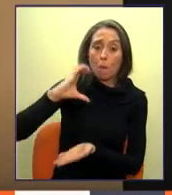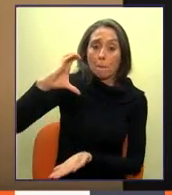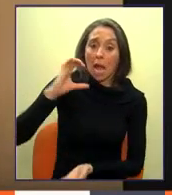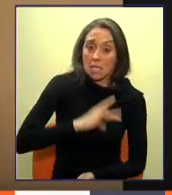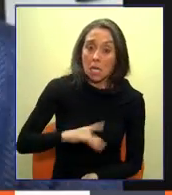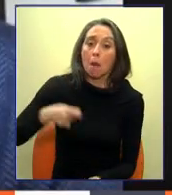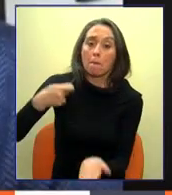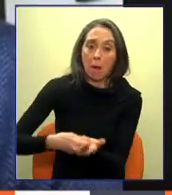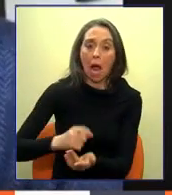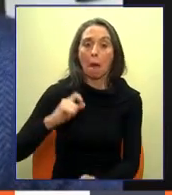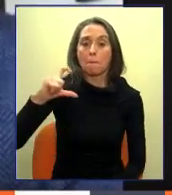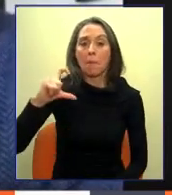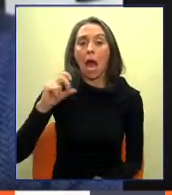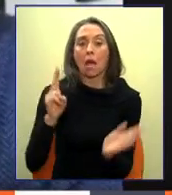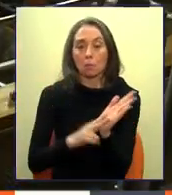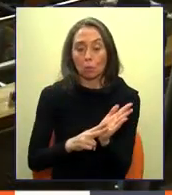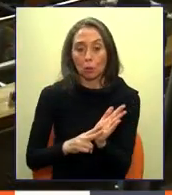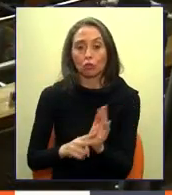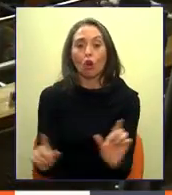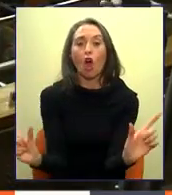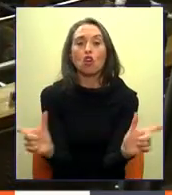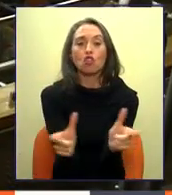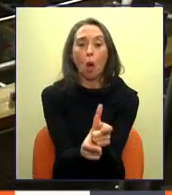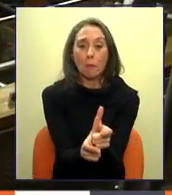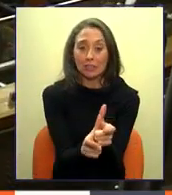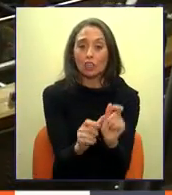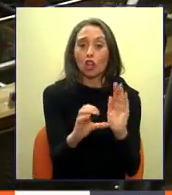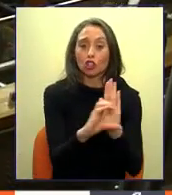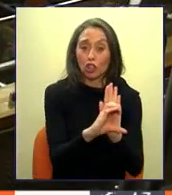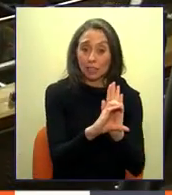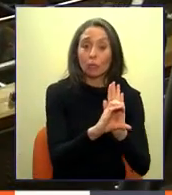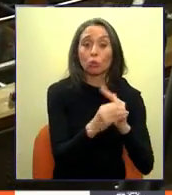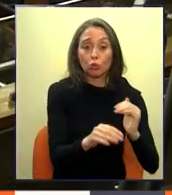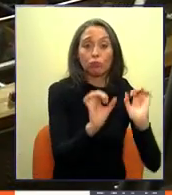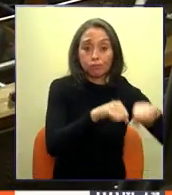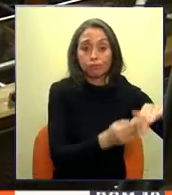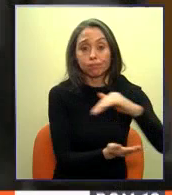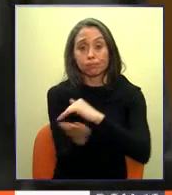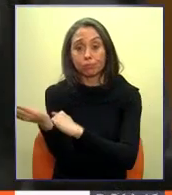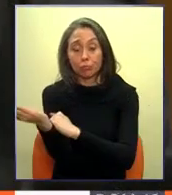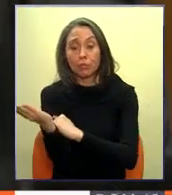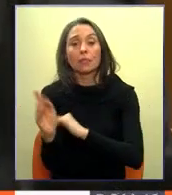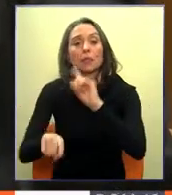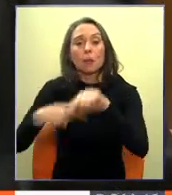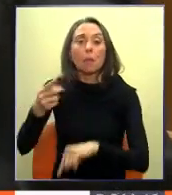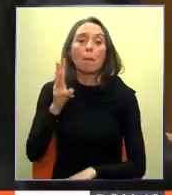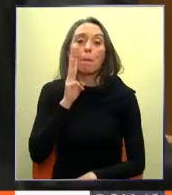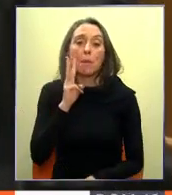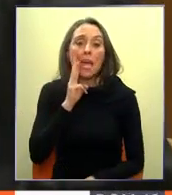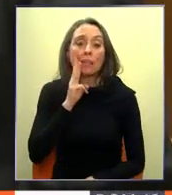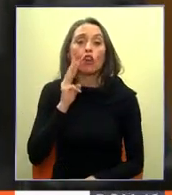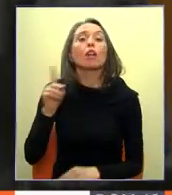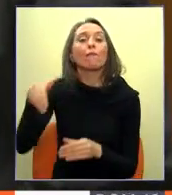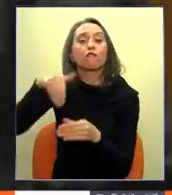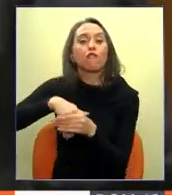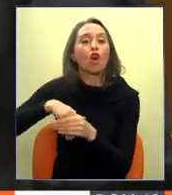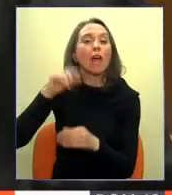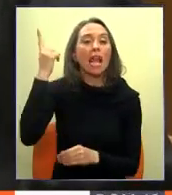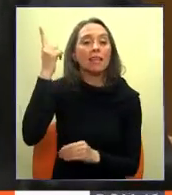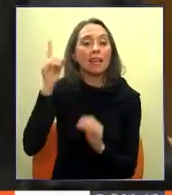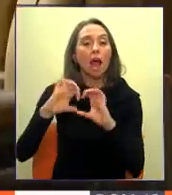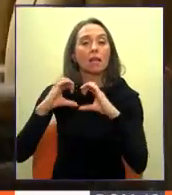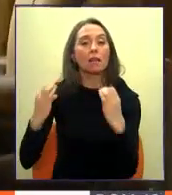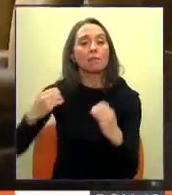despacho desde la comisión de constitución se espera que la sala del senado vote en sesión clave el próximo miércoles en general el proyecto que